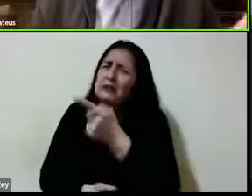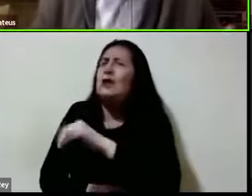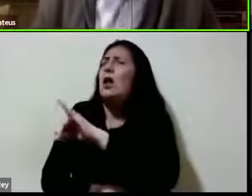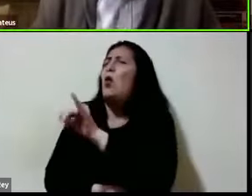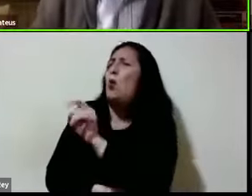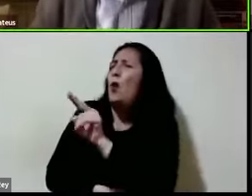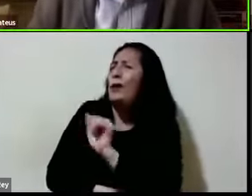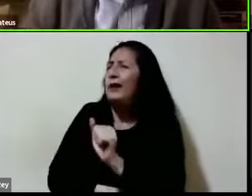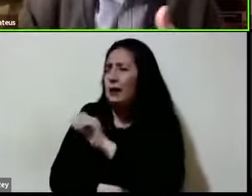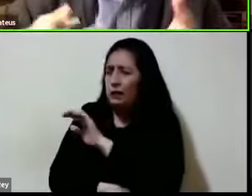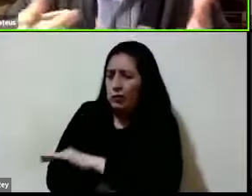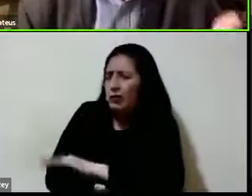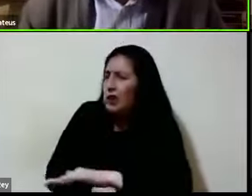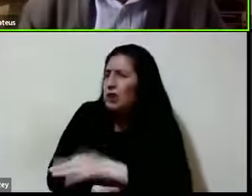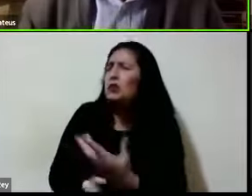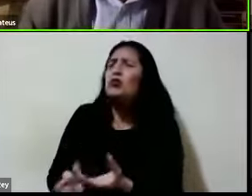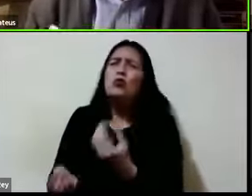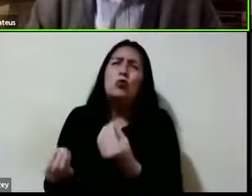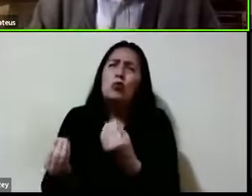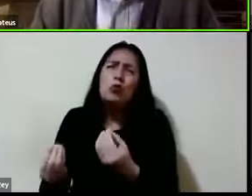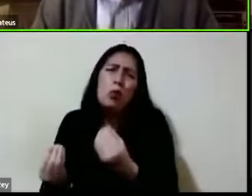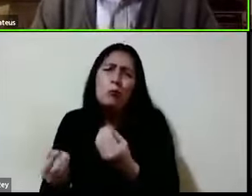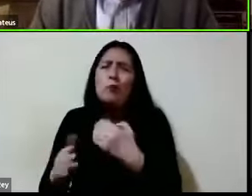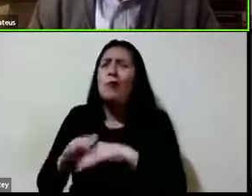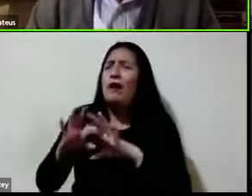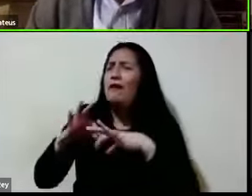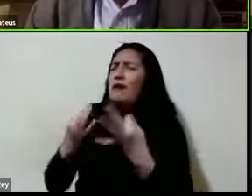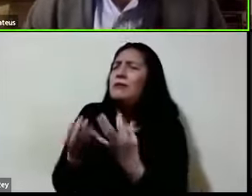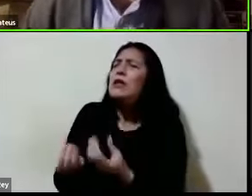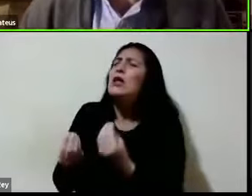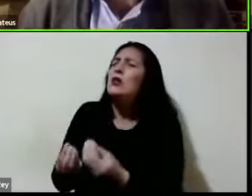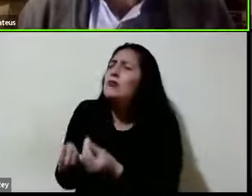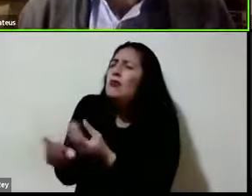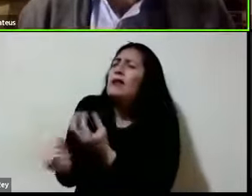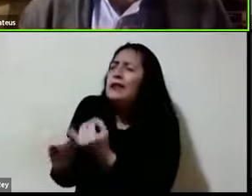los más pequeños? ¿Cómo generar desde el hogar esta autonomía?